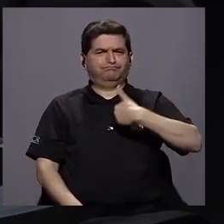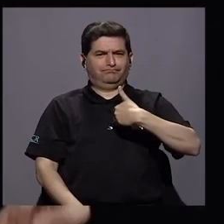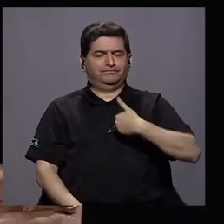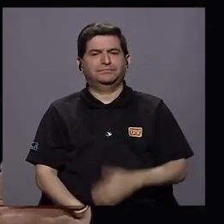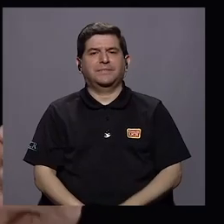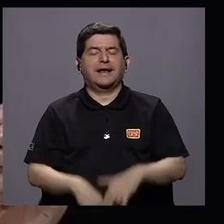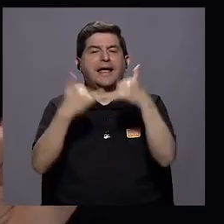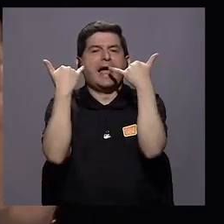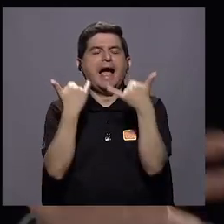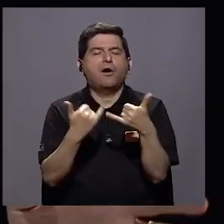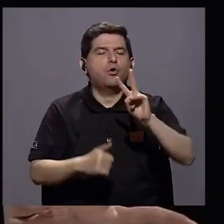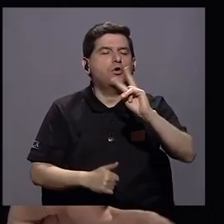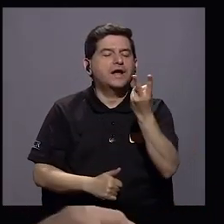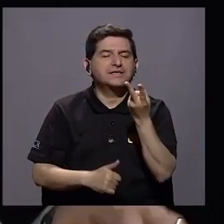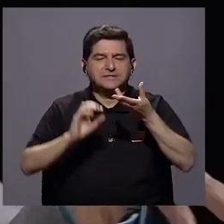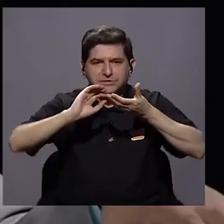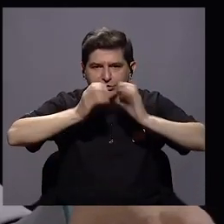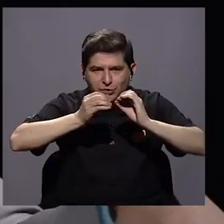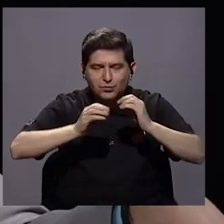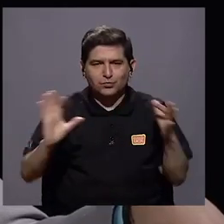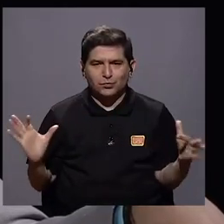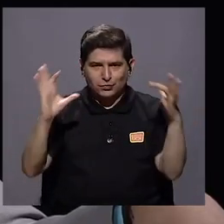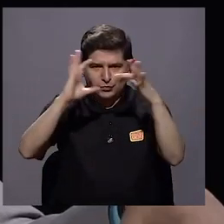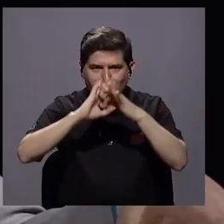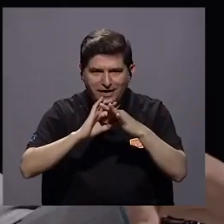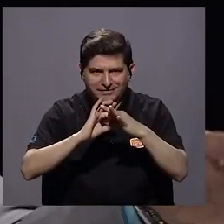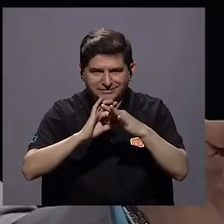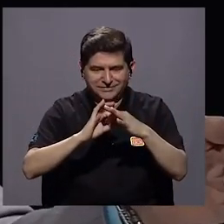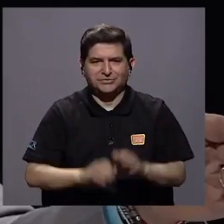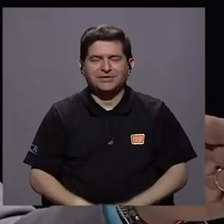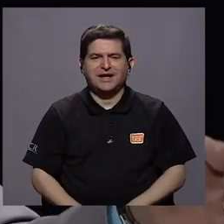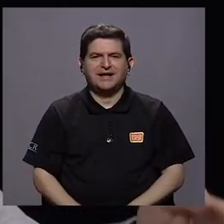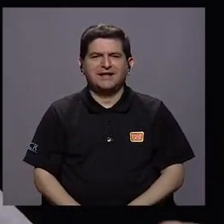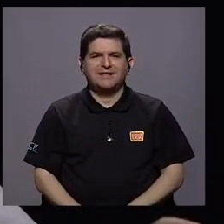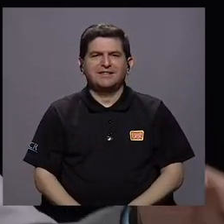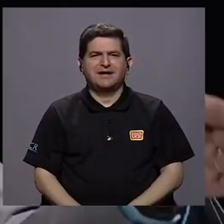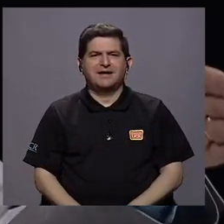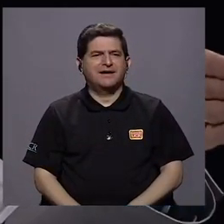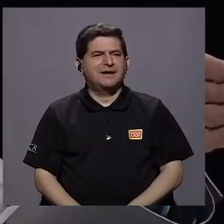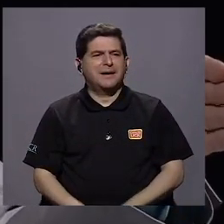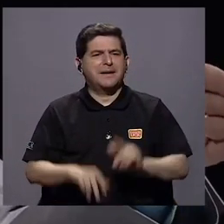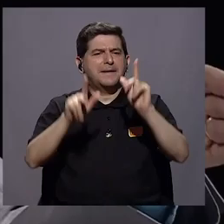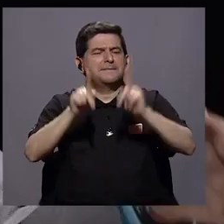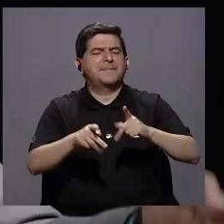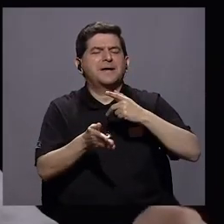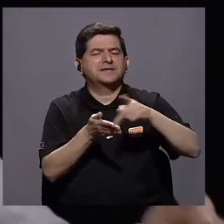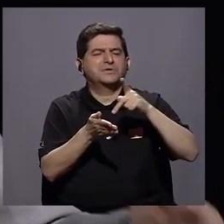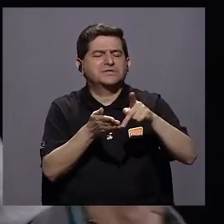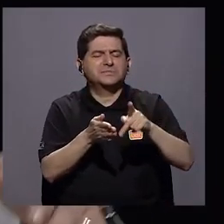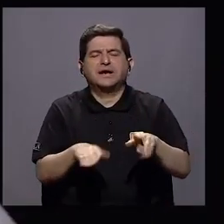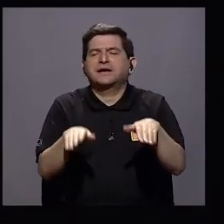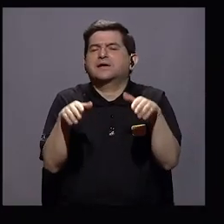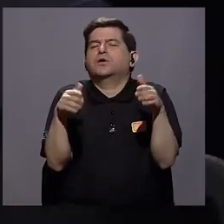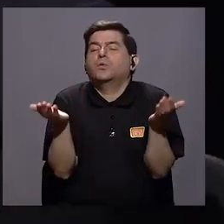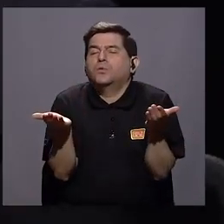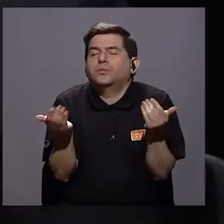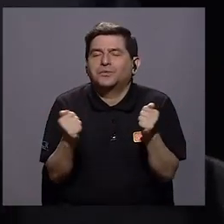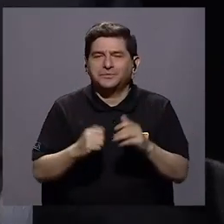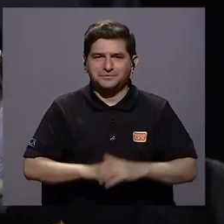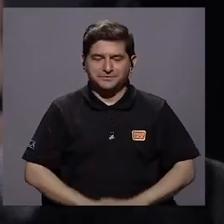experiencia. Don Pablo, vayamos a ese segundo dato que tiene que ver con okay. A quién les toca pagar y cómo.